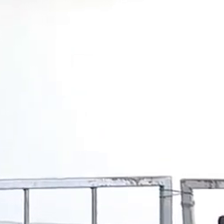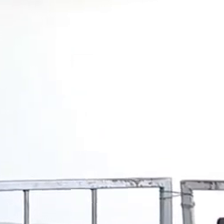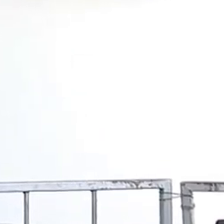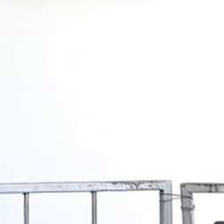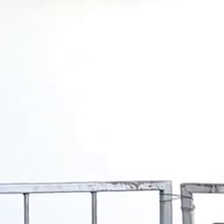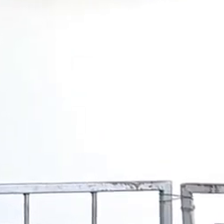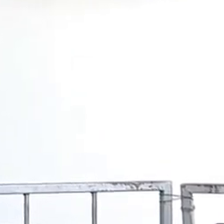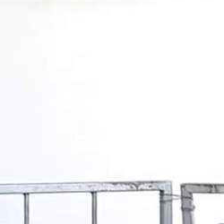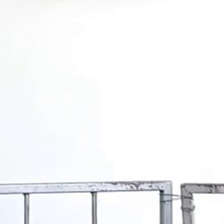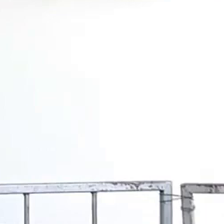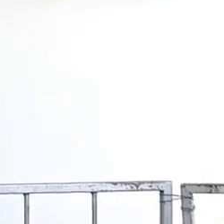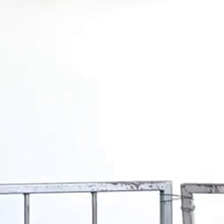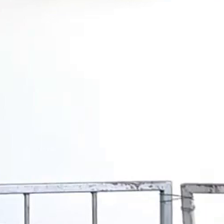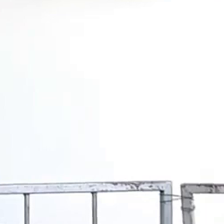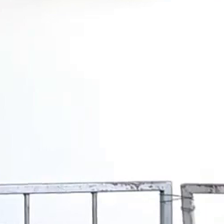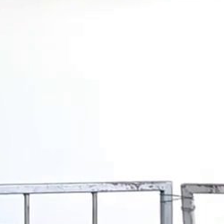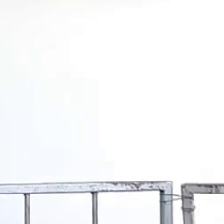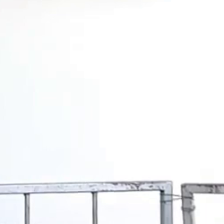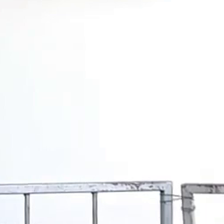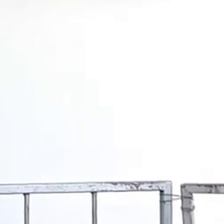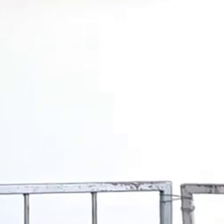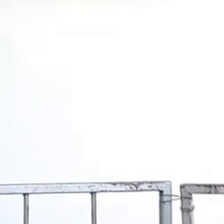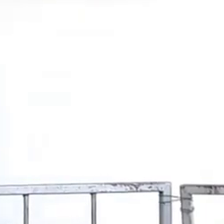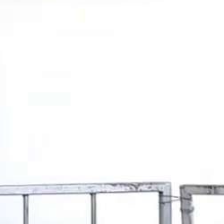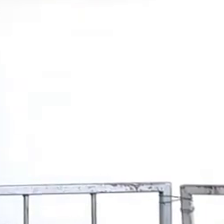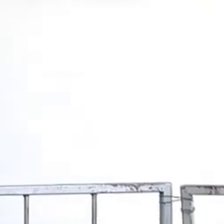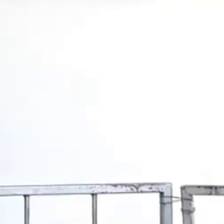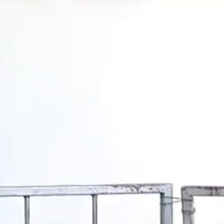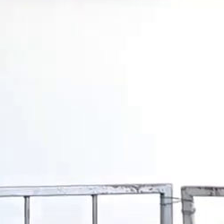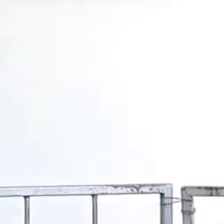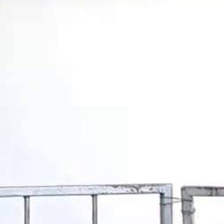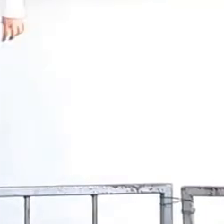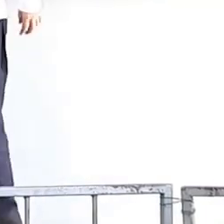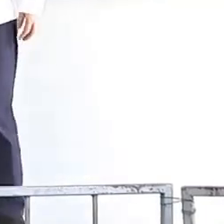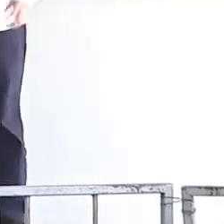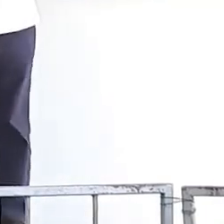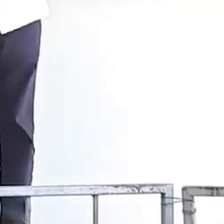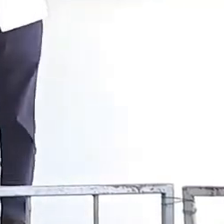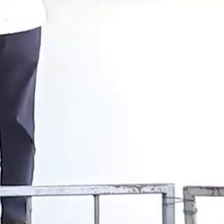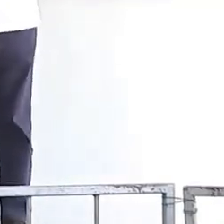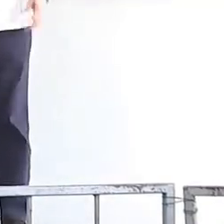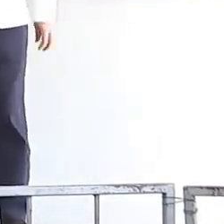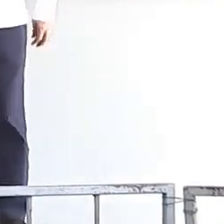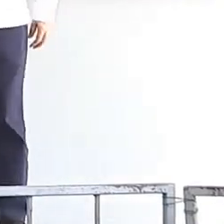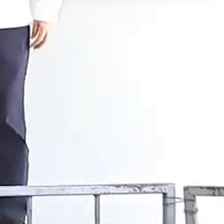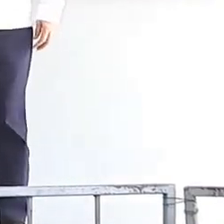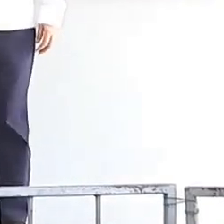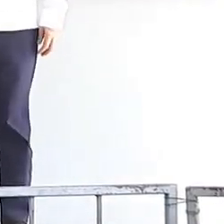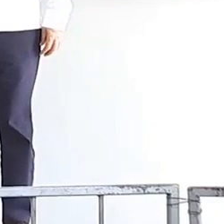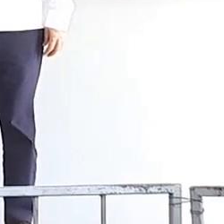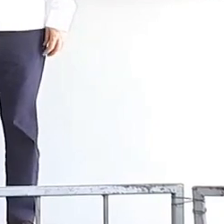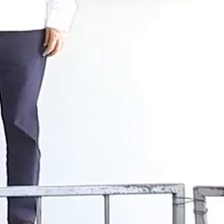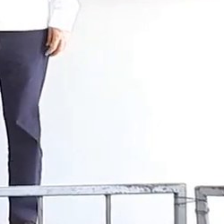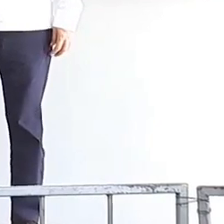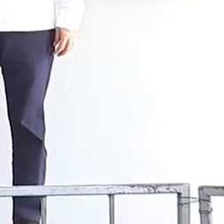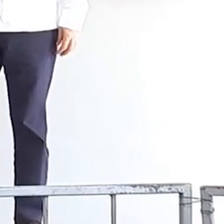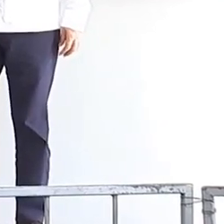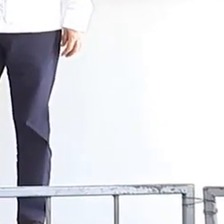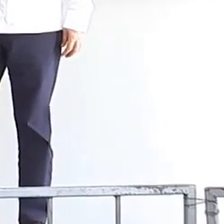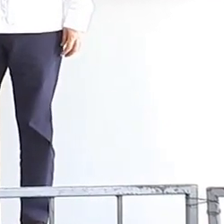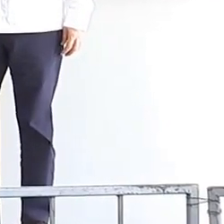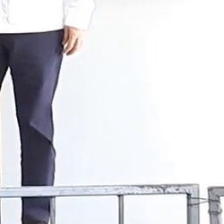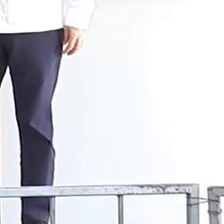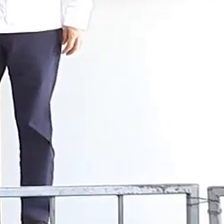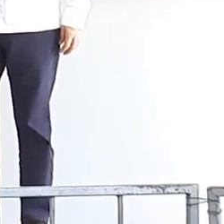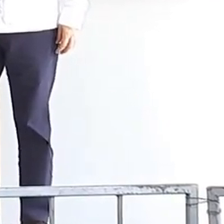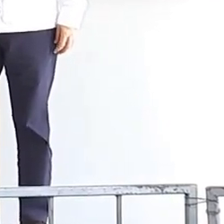Señor presidente, señores asistentes, Este botón que presionará en este momento el señor